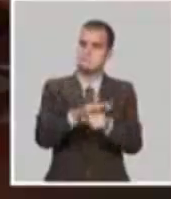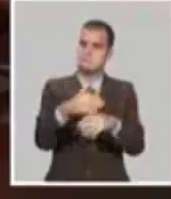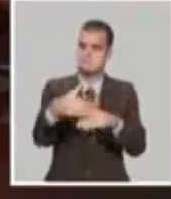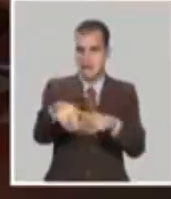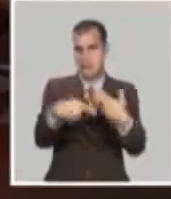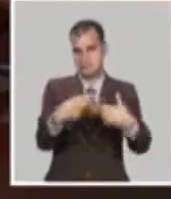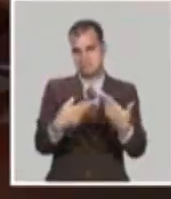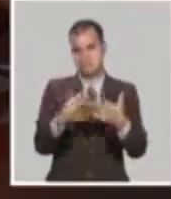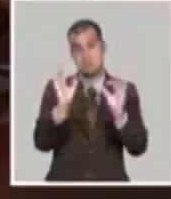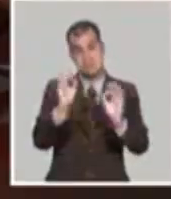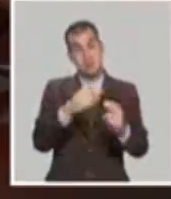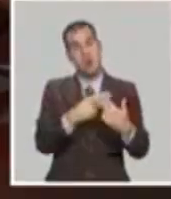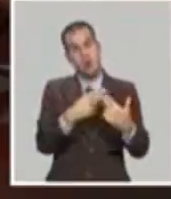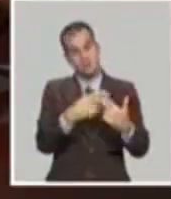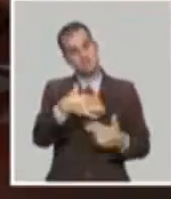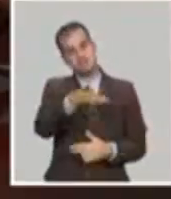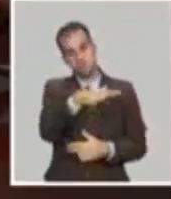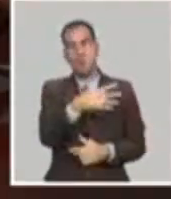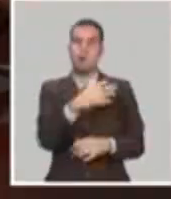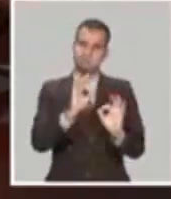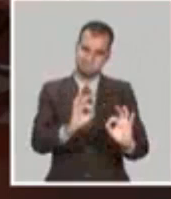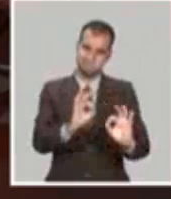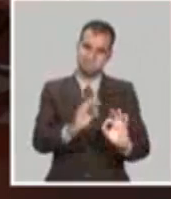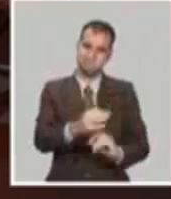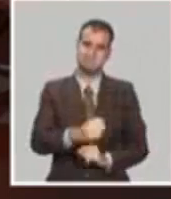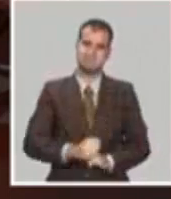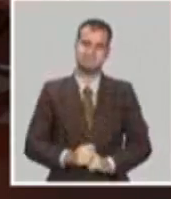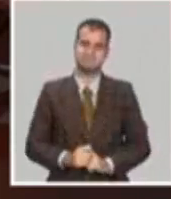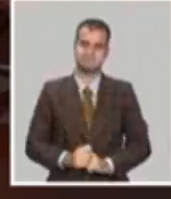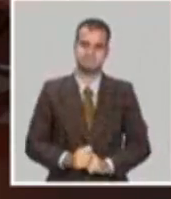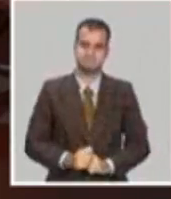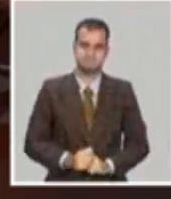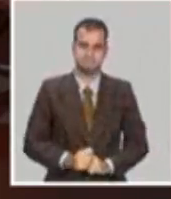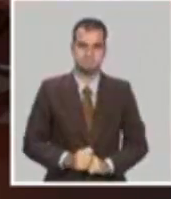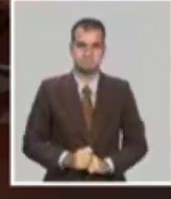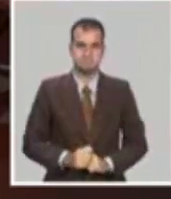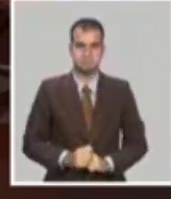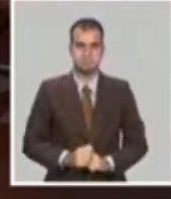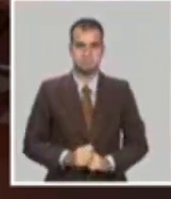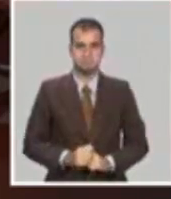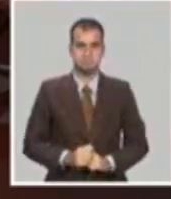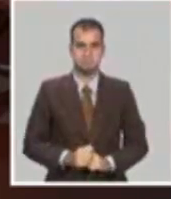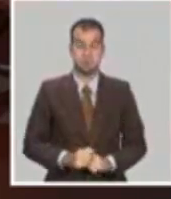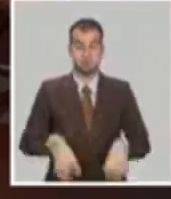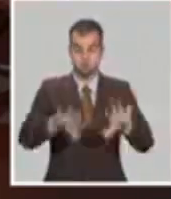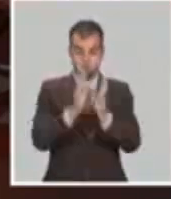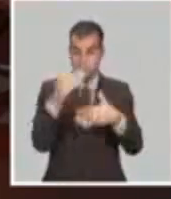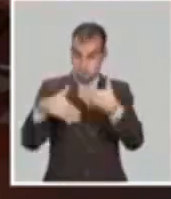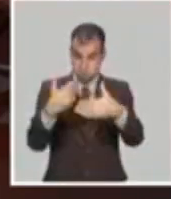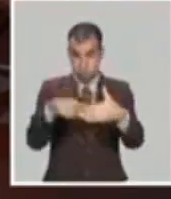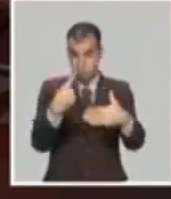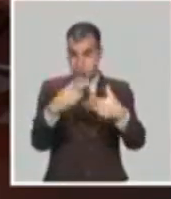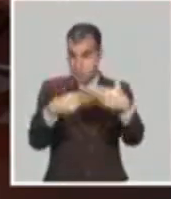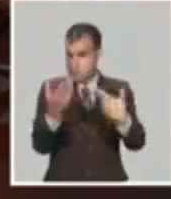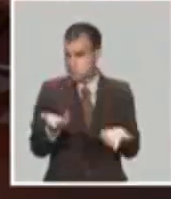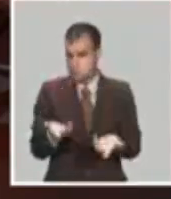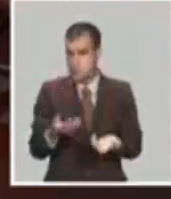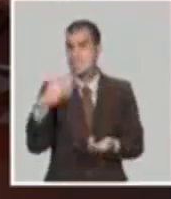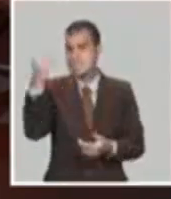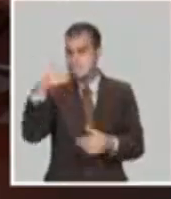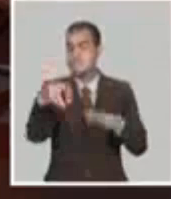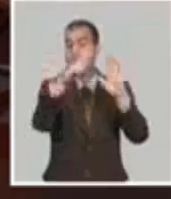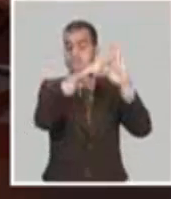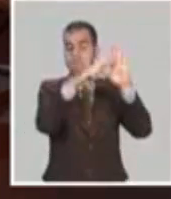también nos permite trabajarlo. Cumplen estándares y todos estos procesos que vamos a hacer cumplen estándares éticos que